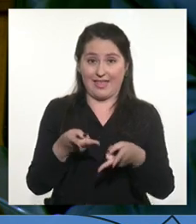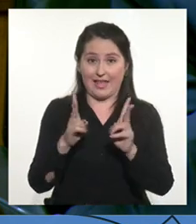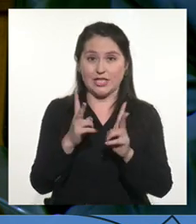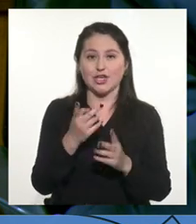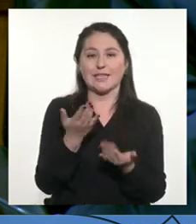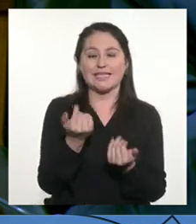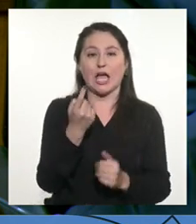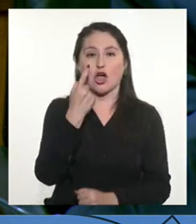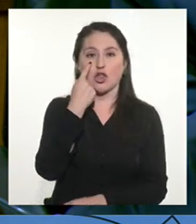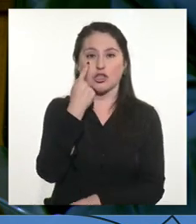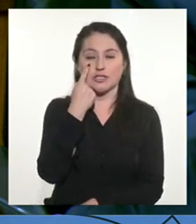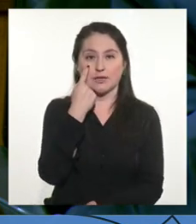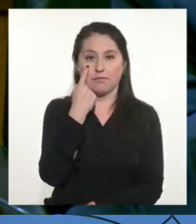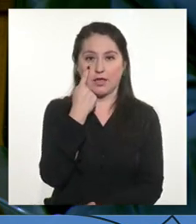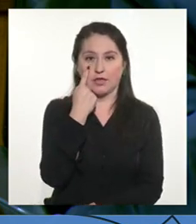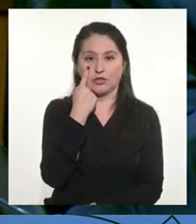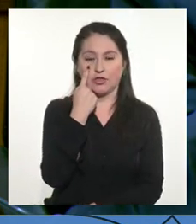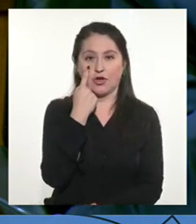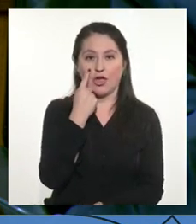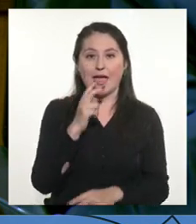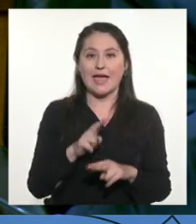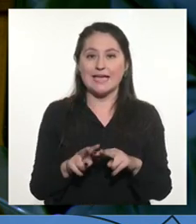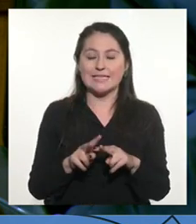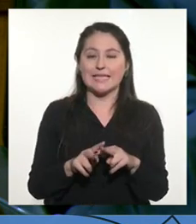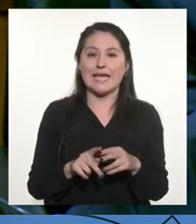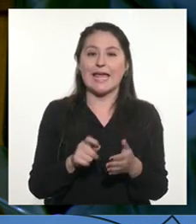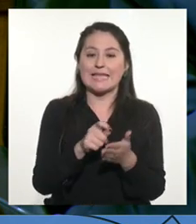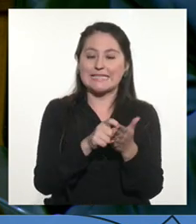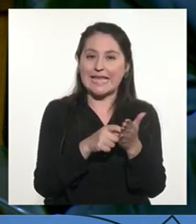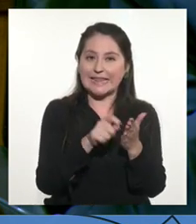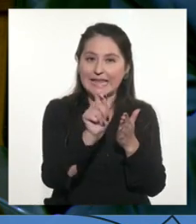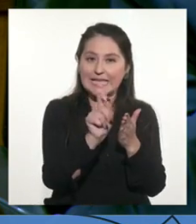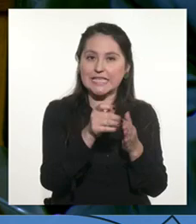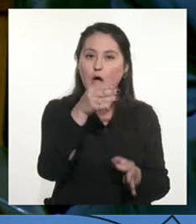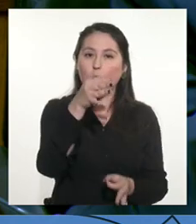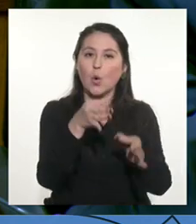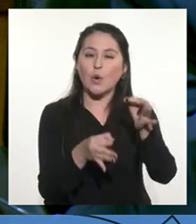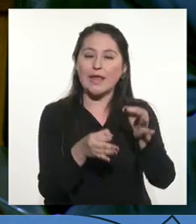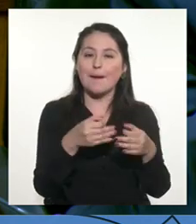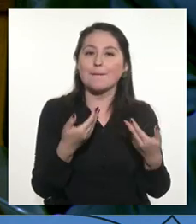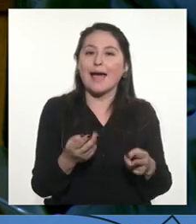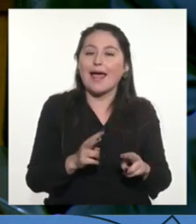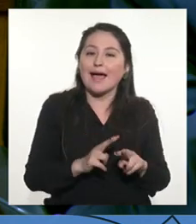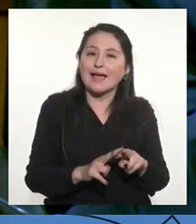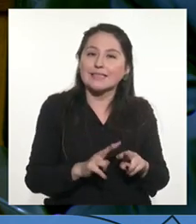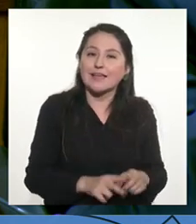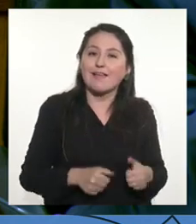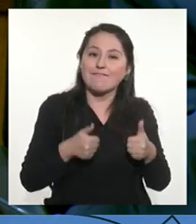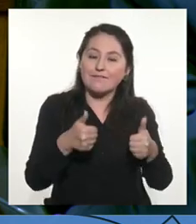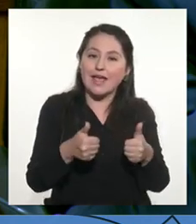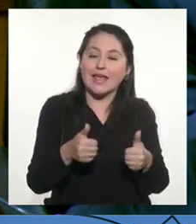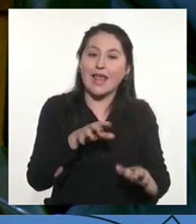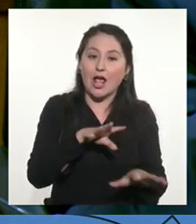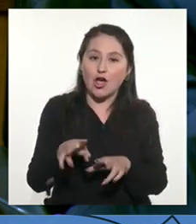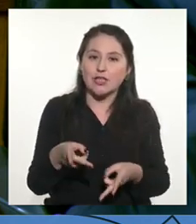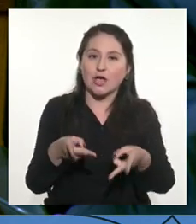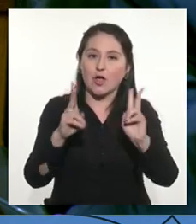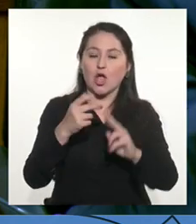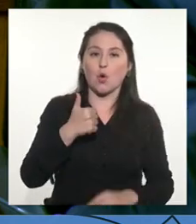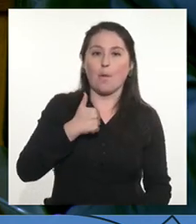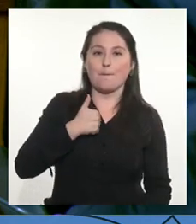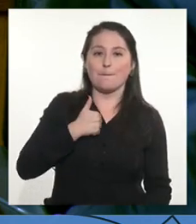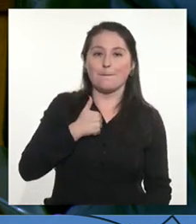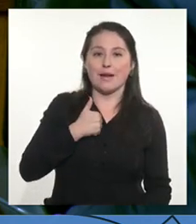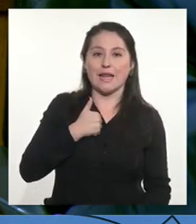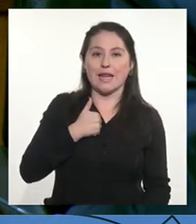y requiere de certeza jurídica para poder ejercer de manera correcta los derechos y cumplir las obligaciones